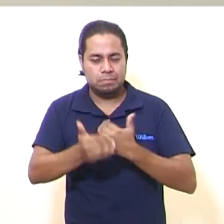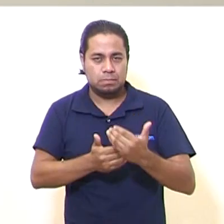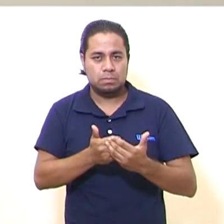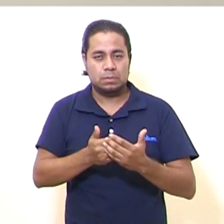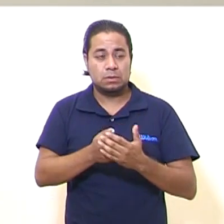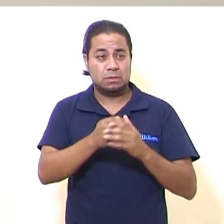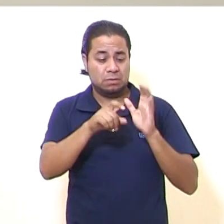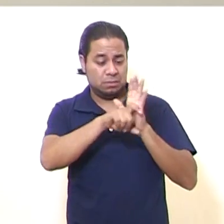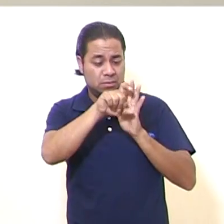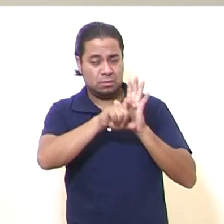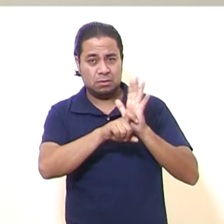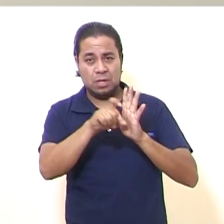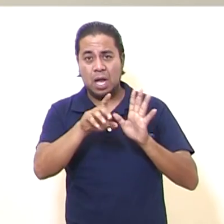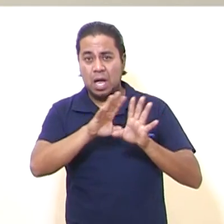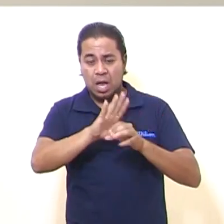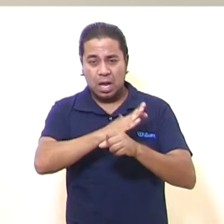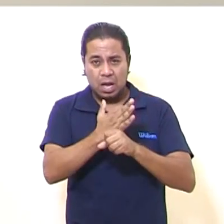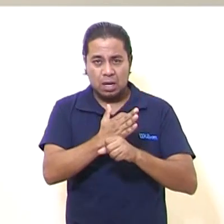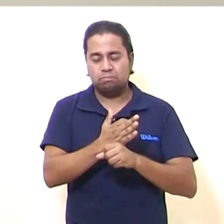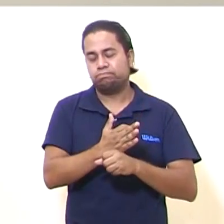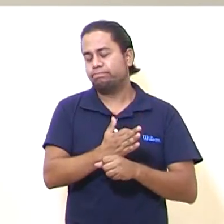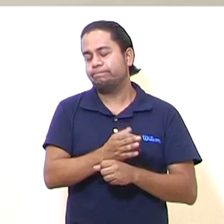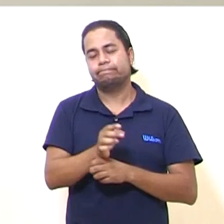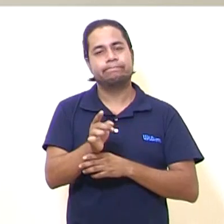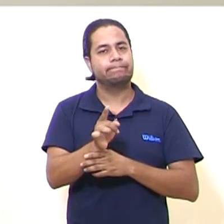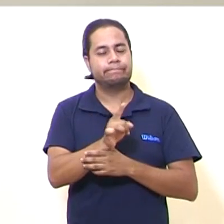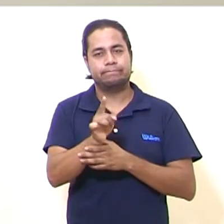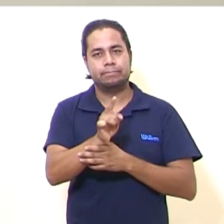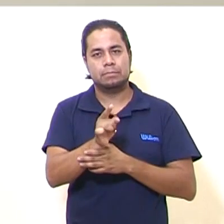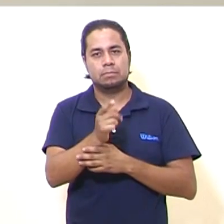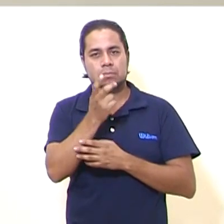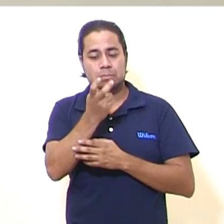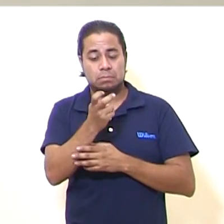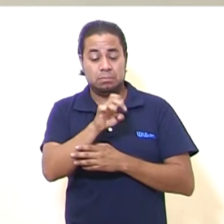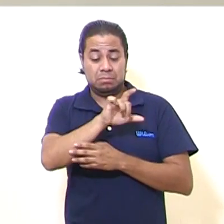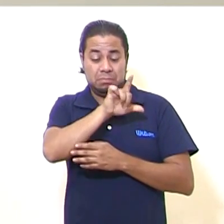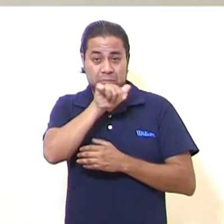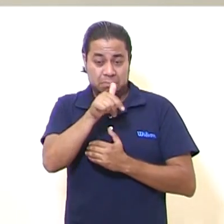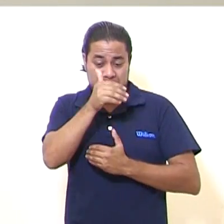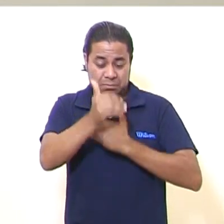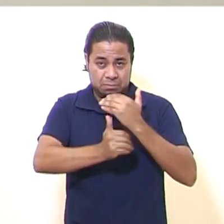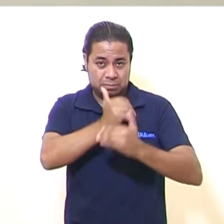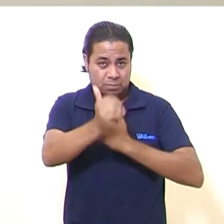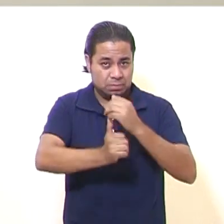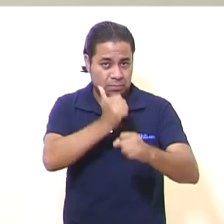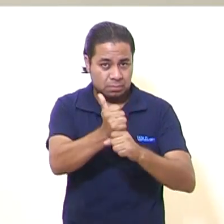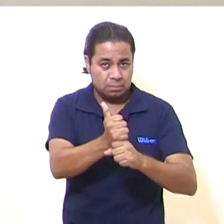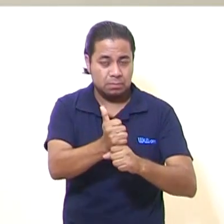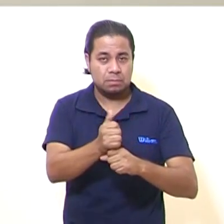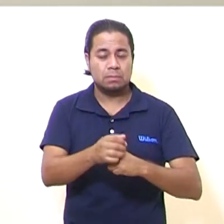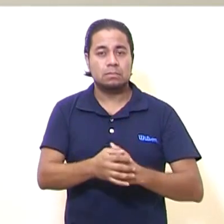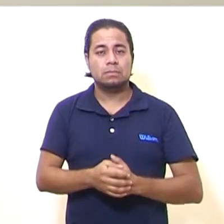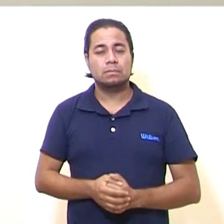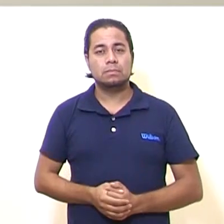no eran suficientes. Para ello, tiempo después,